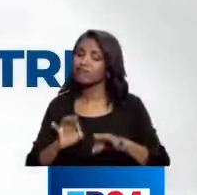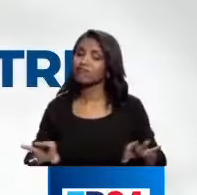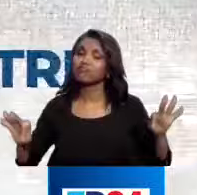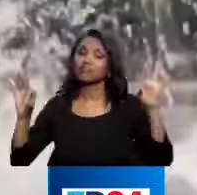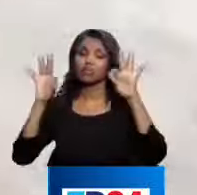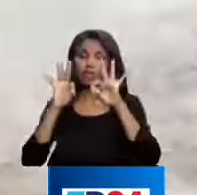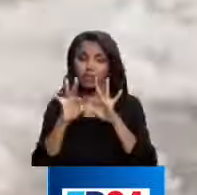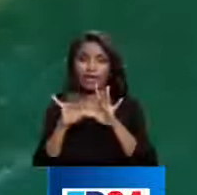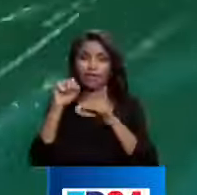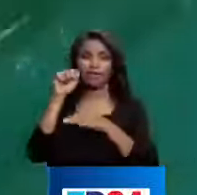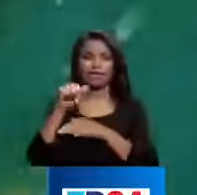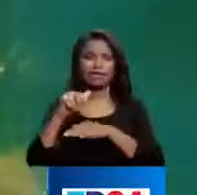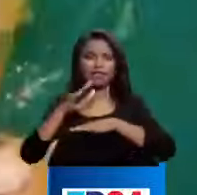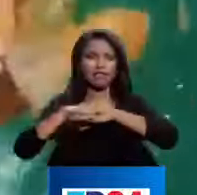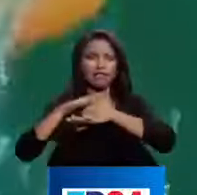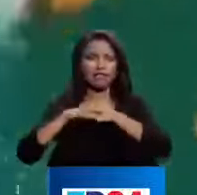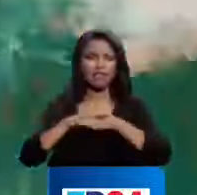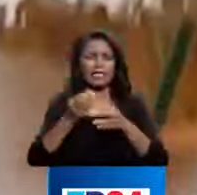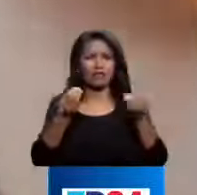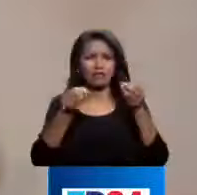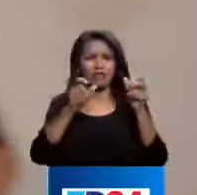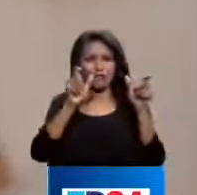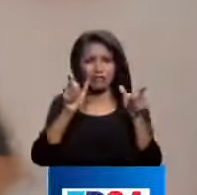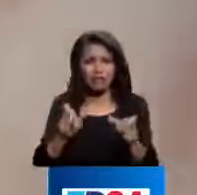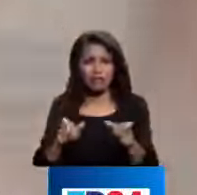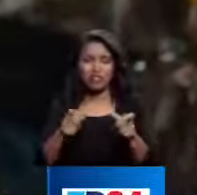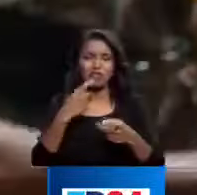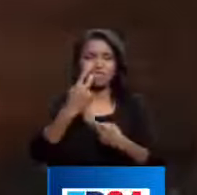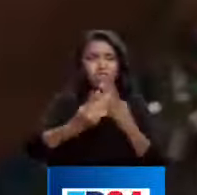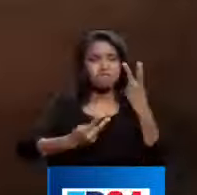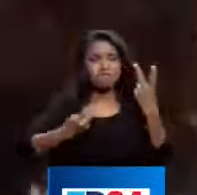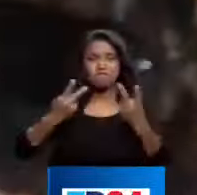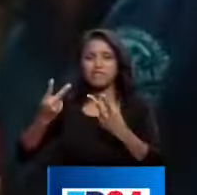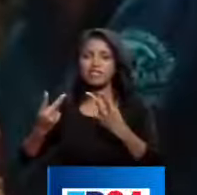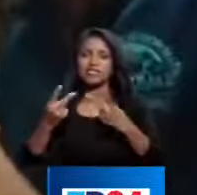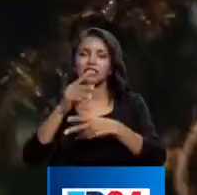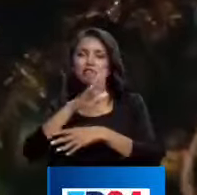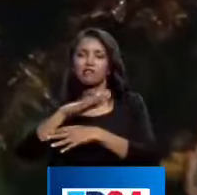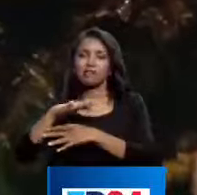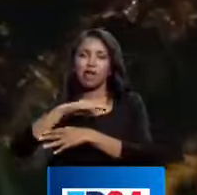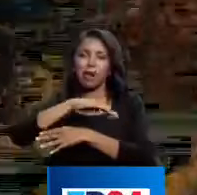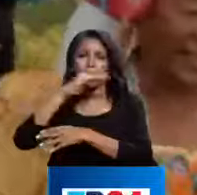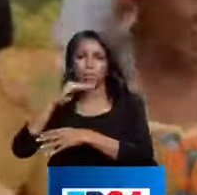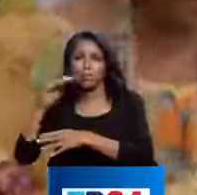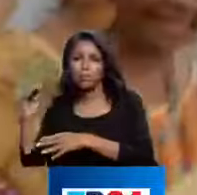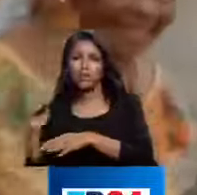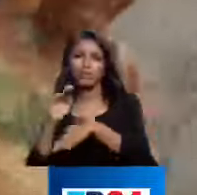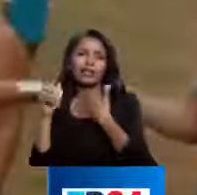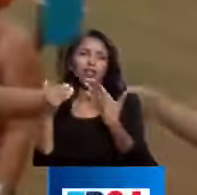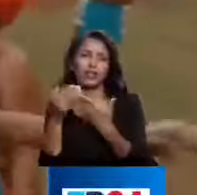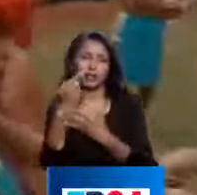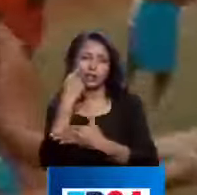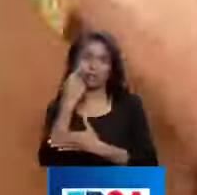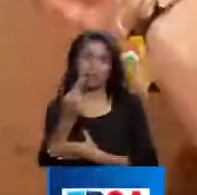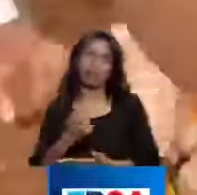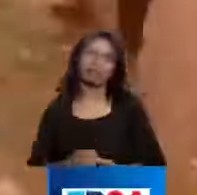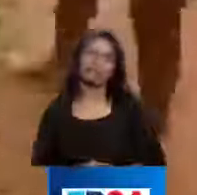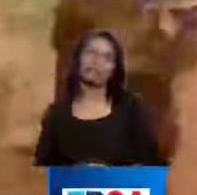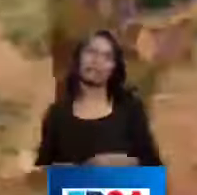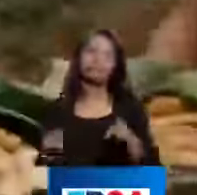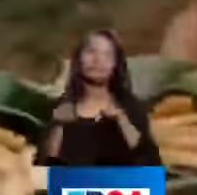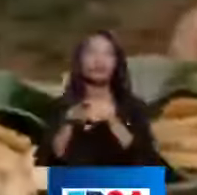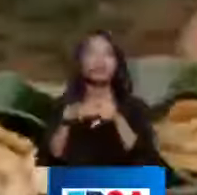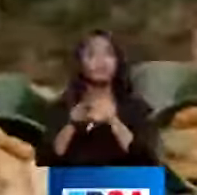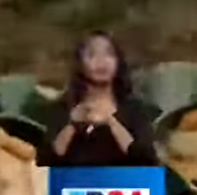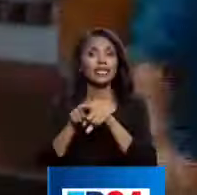columna vertebral que permite el flujo de visitantes y la exploración de sus maravillas naturales y culturales. De las